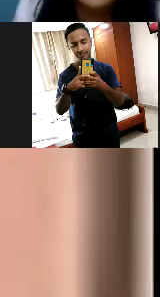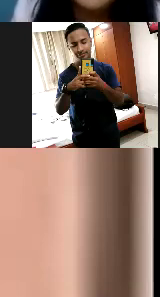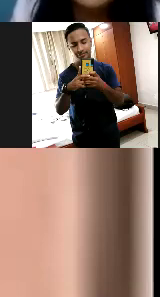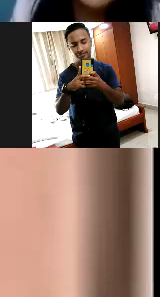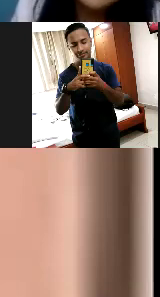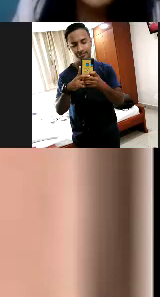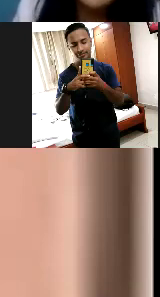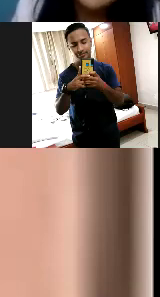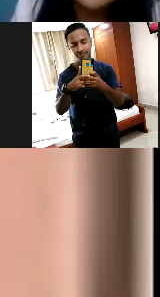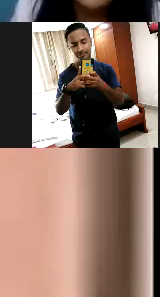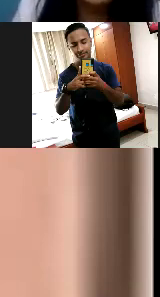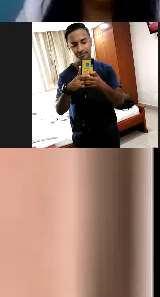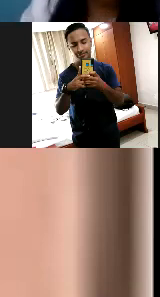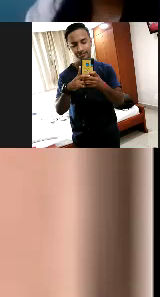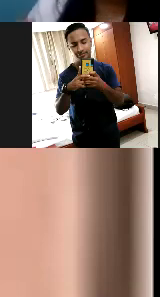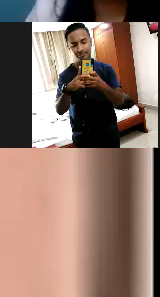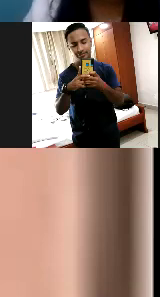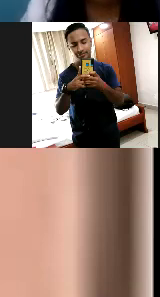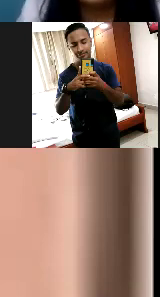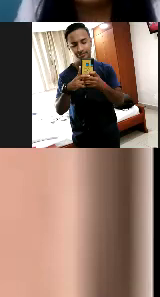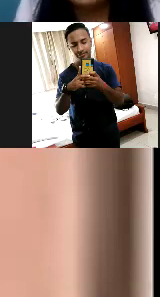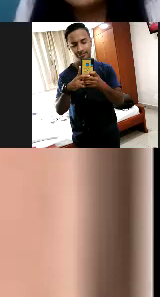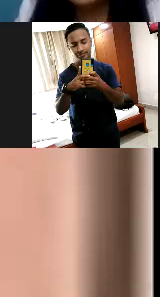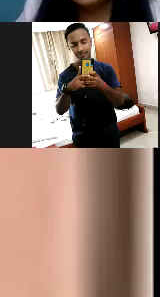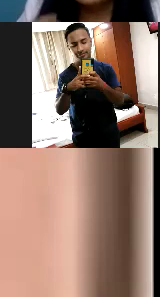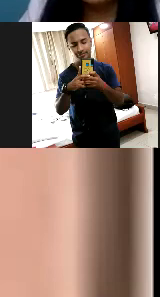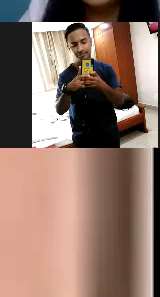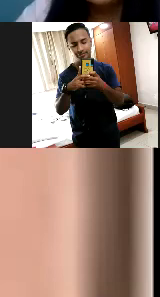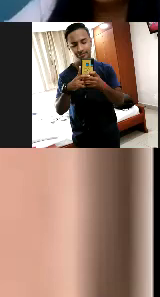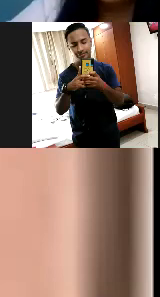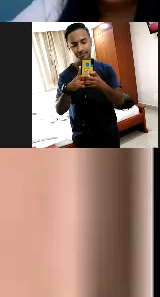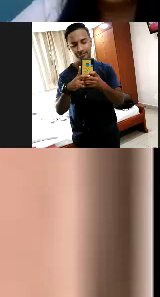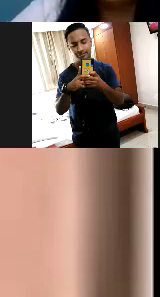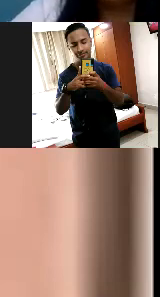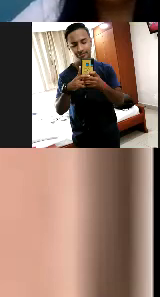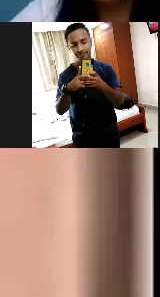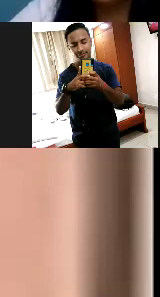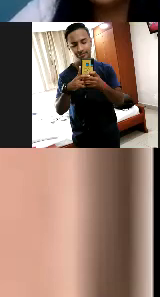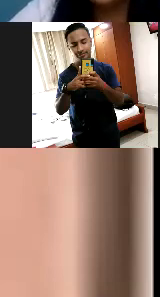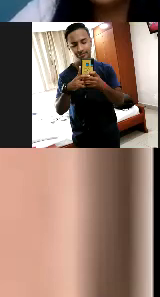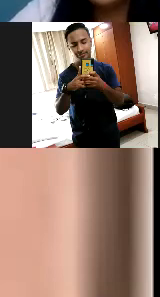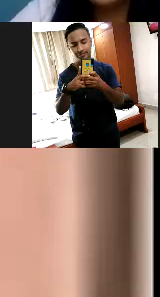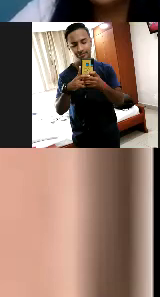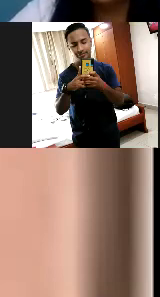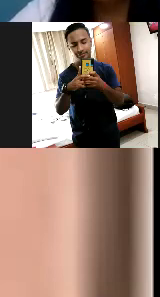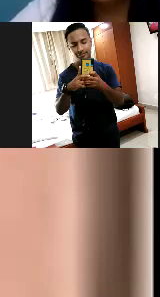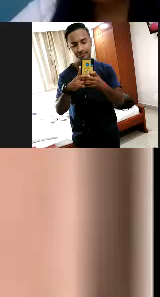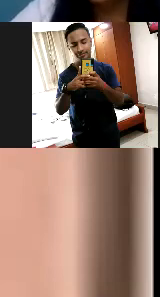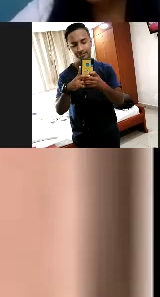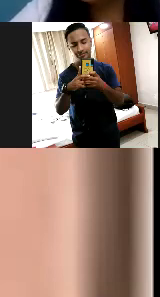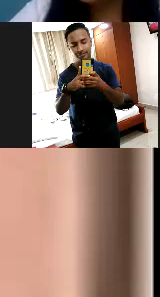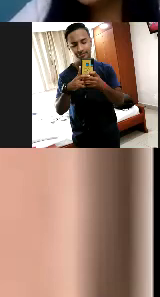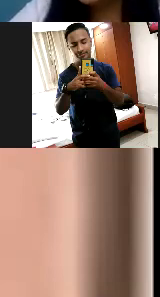tiene como un dispositivo para adherirse a la piel y fijarse de mejor manera, ¿no?